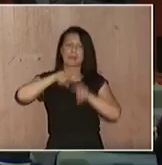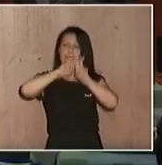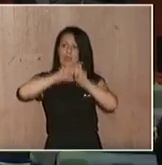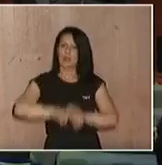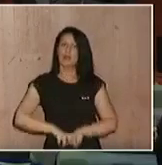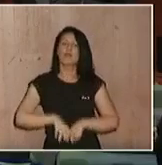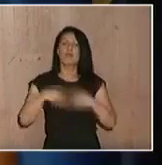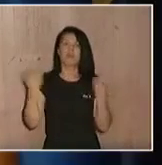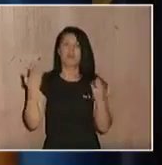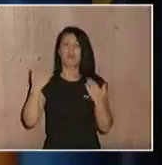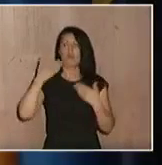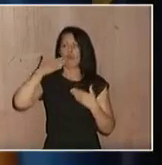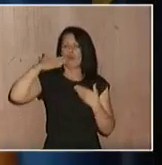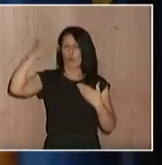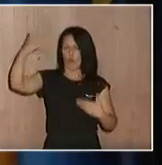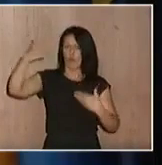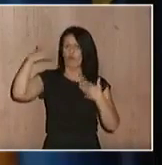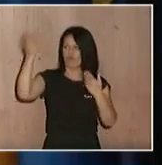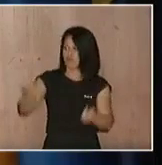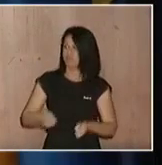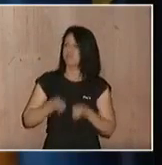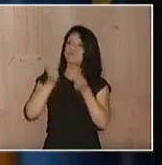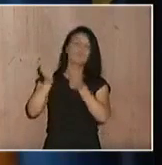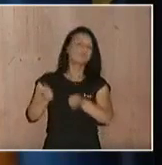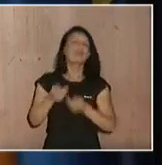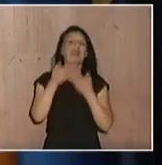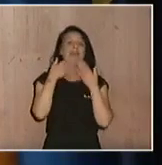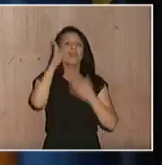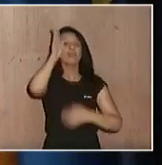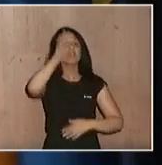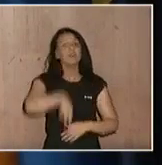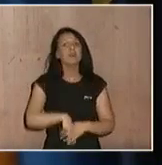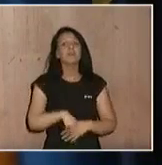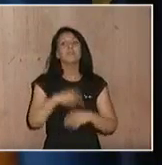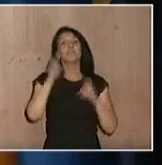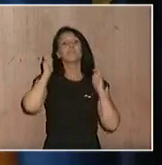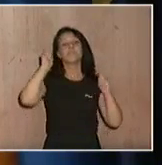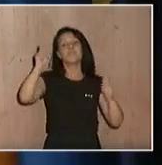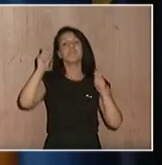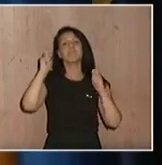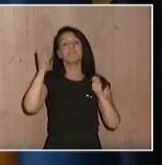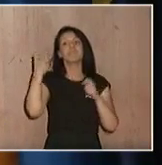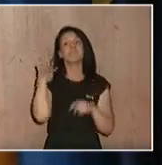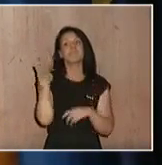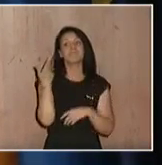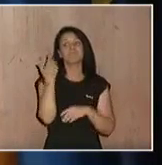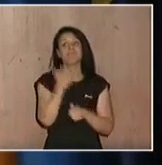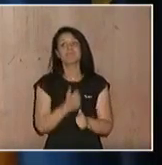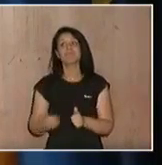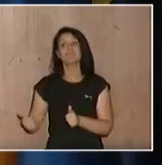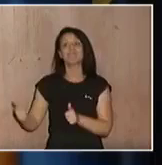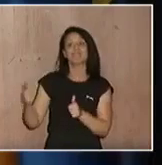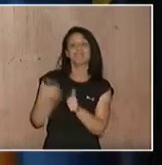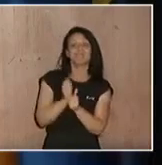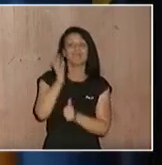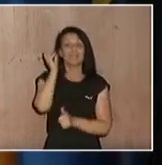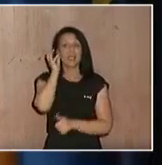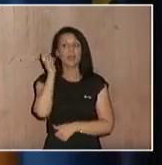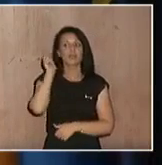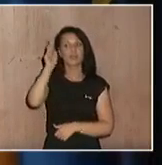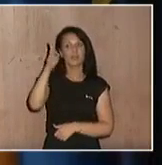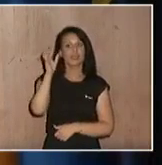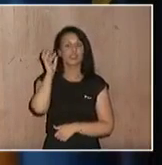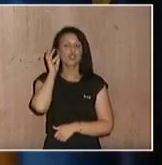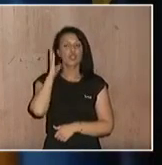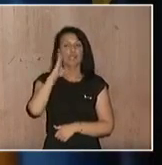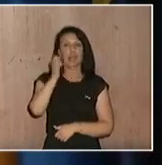merecedor de tan alto honor. Mi agradecimiento también y mi felicitación a la madrina del nuevo doctor, la profesora Carmen